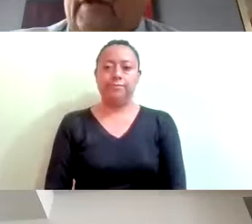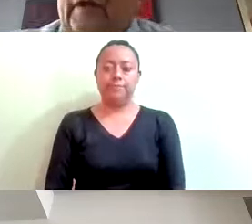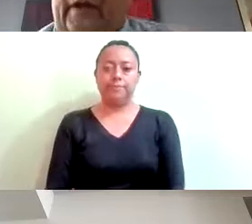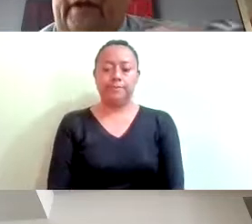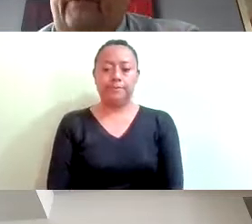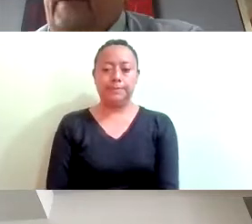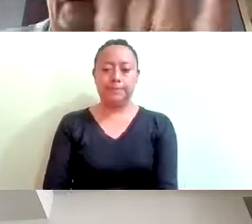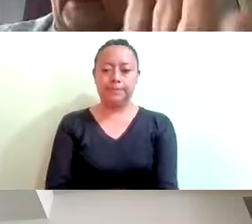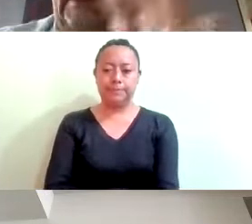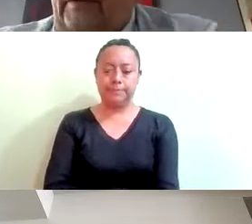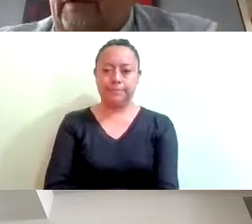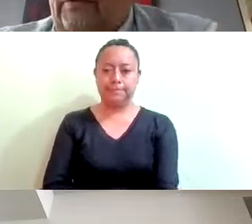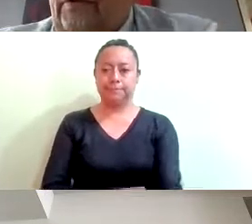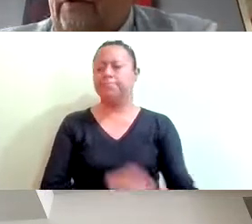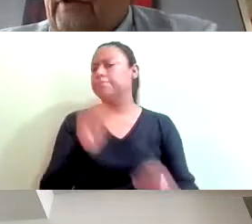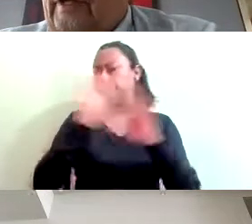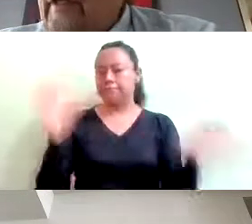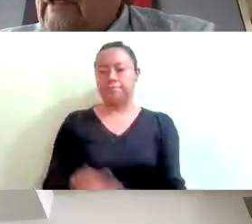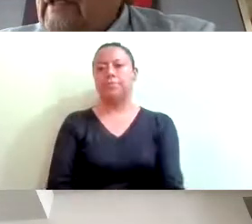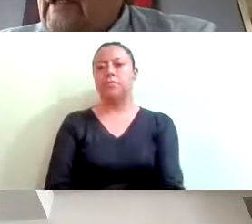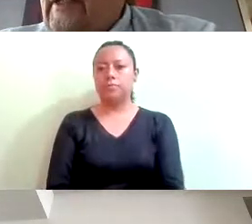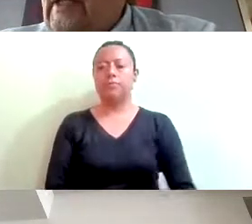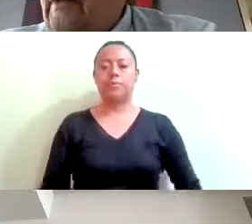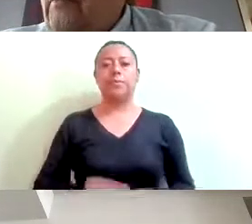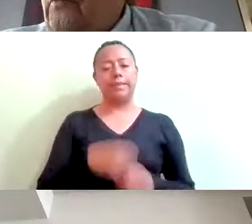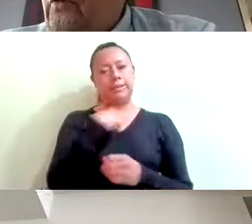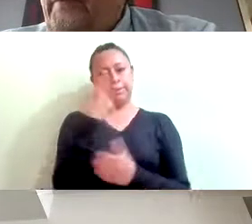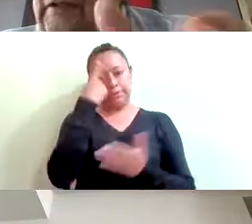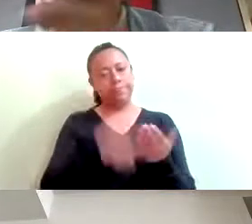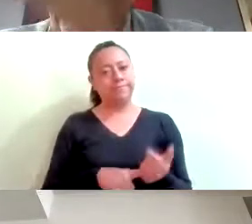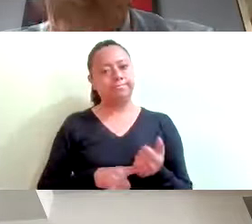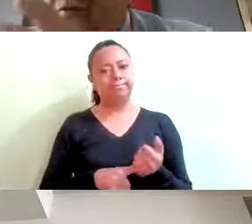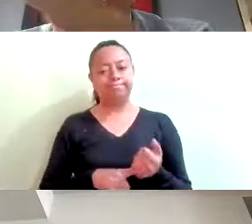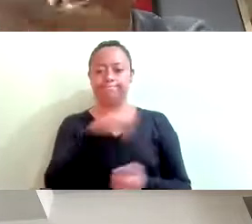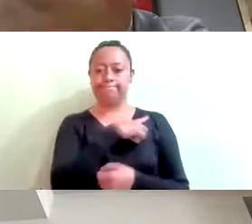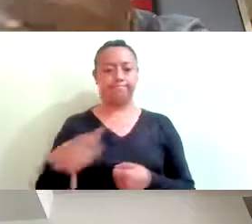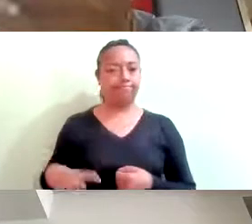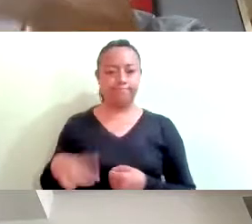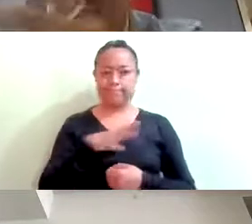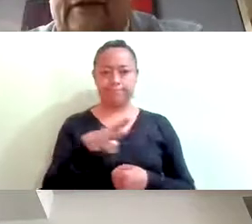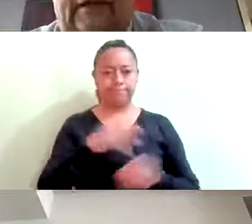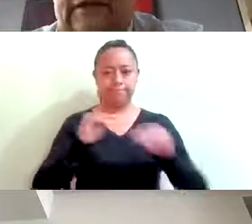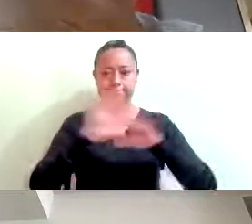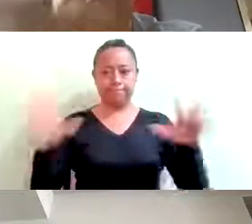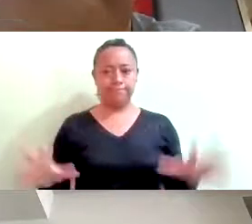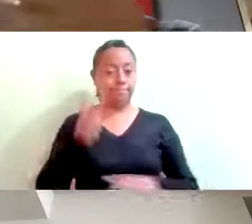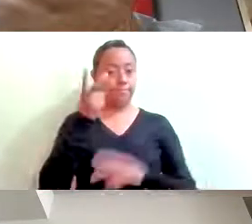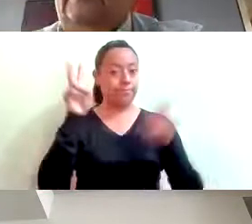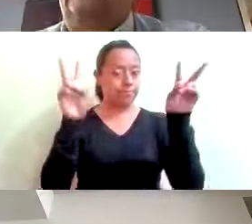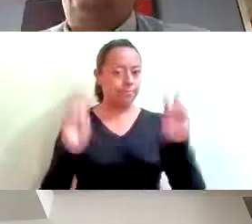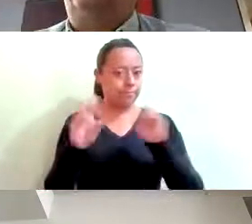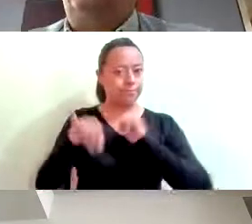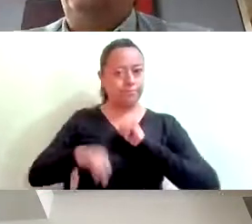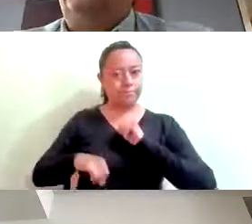Sí, efectivamente, yo creo que tiene que quedar muy preciso. Creo que es un tema interesante. Podríamos